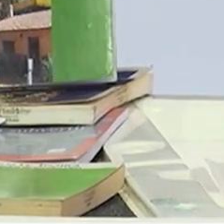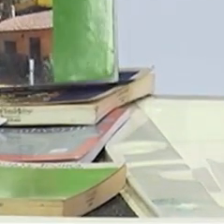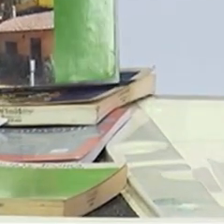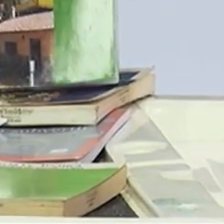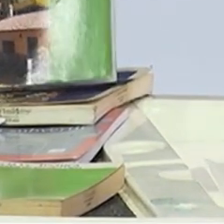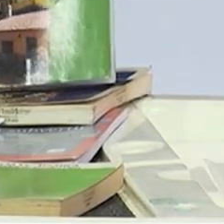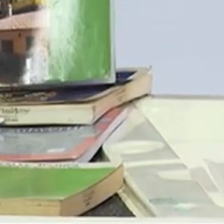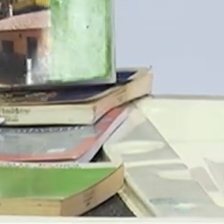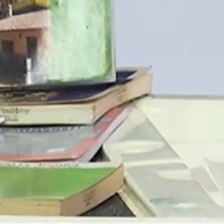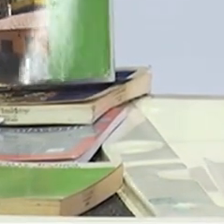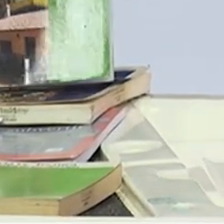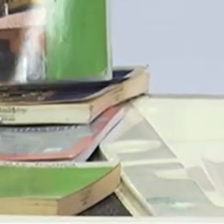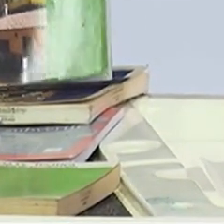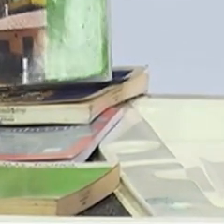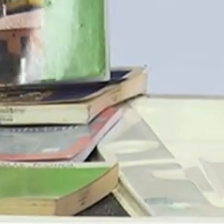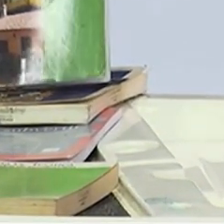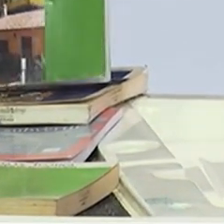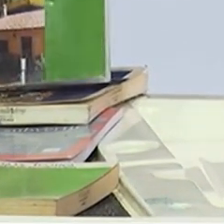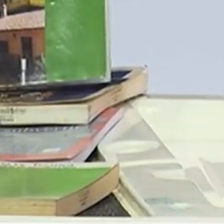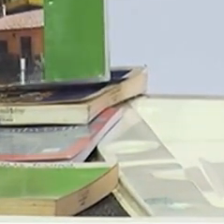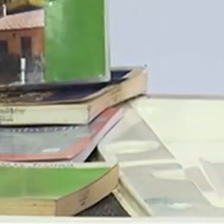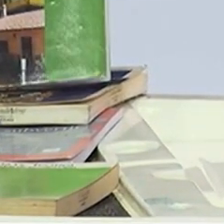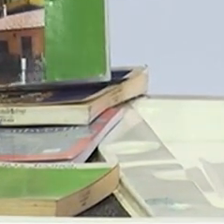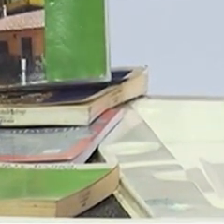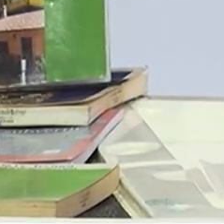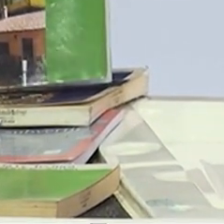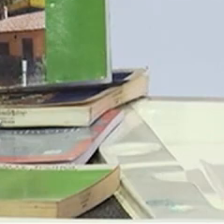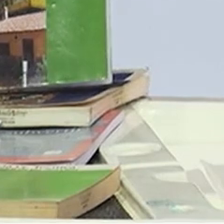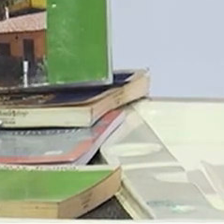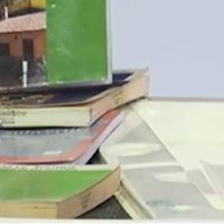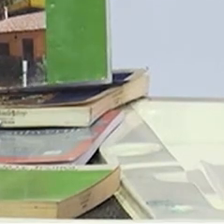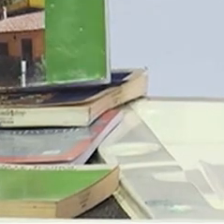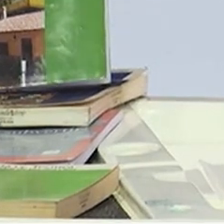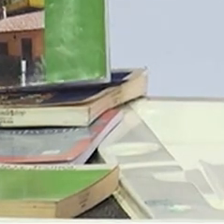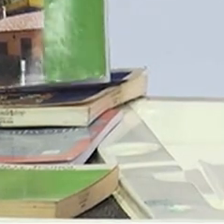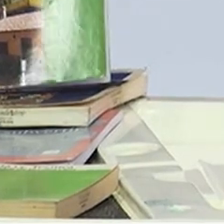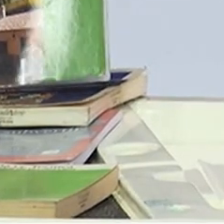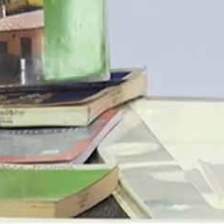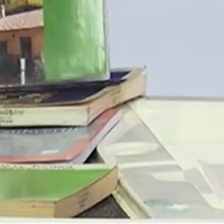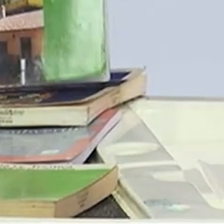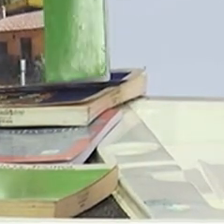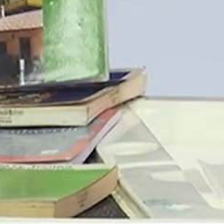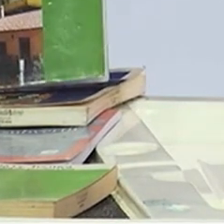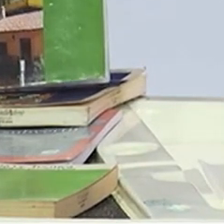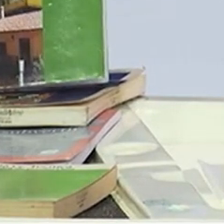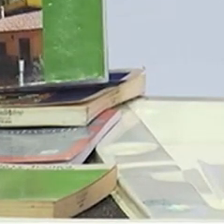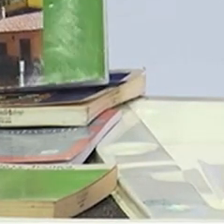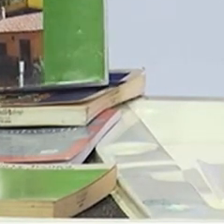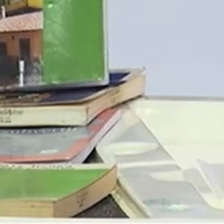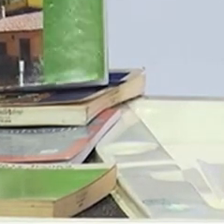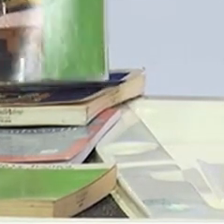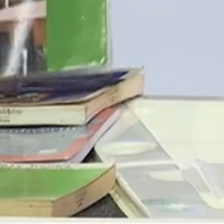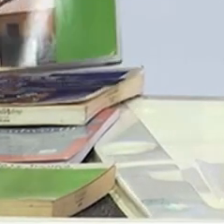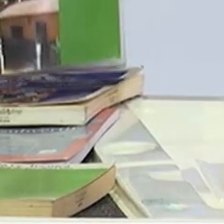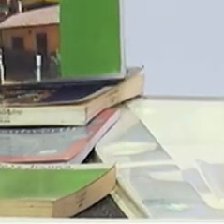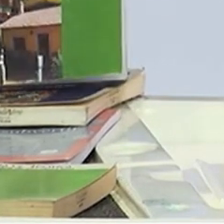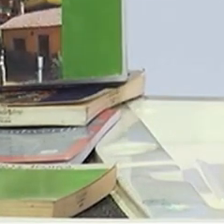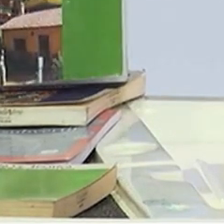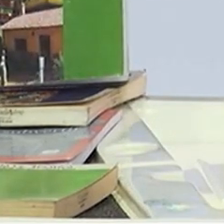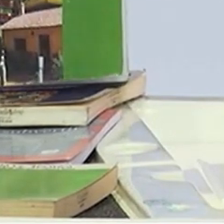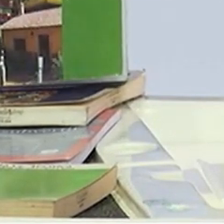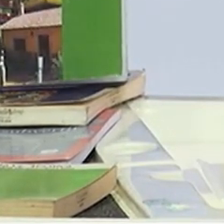colección Bicentenario, el de tercer año y el de quinto año de Ciencias Naturales. Ahí tienen el tomo 2 de quinto